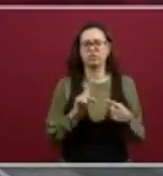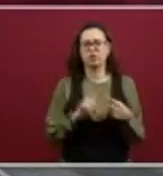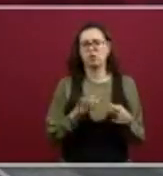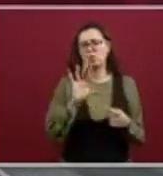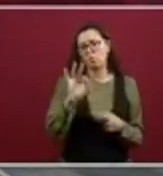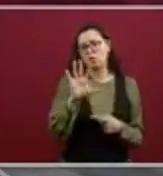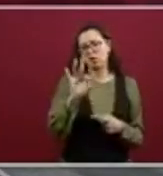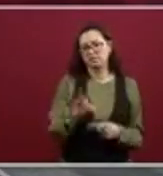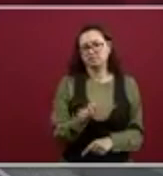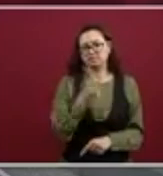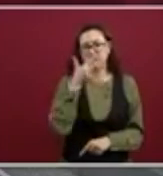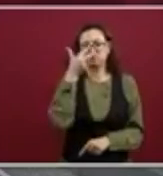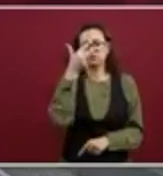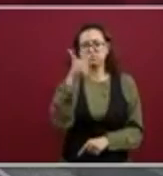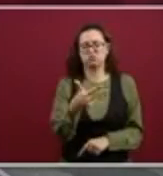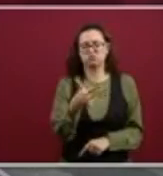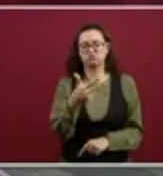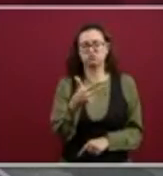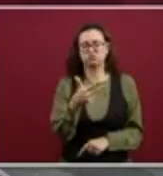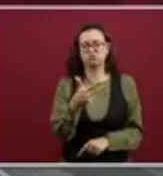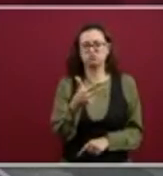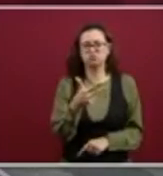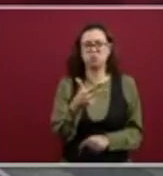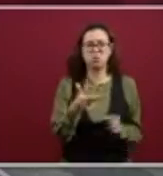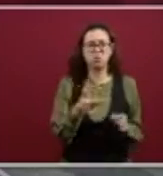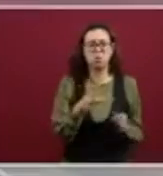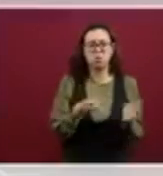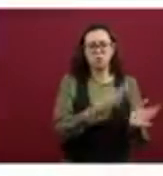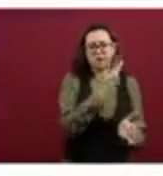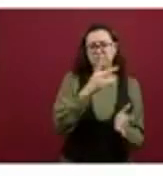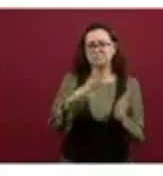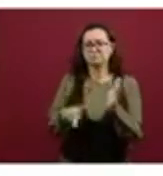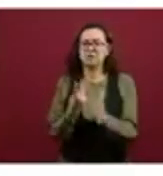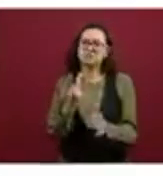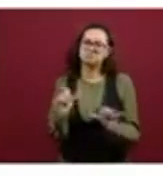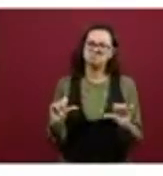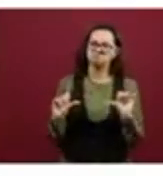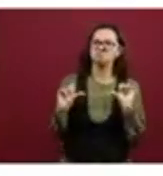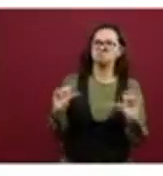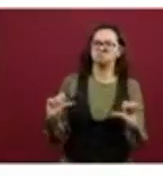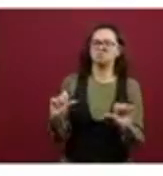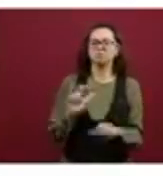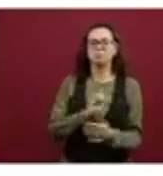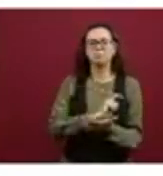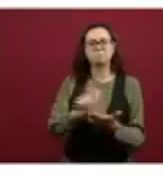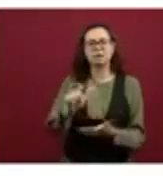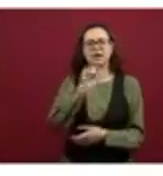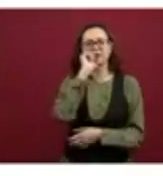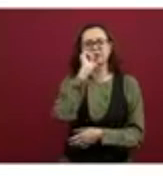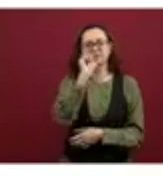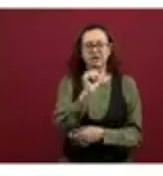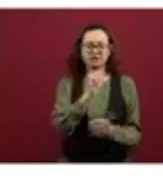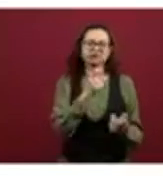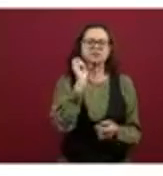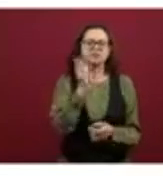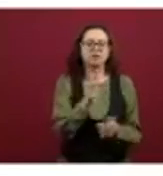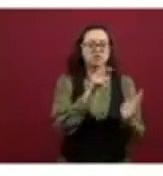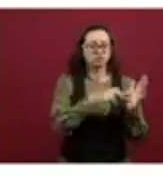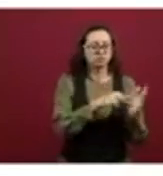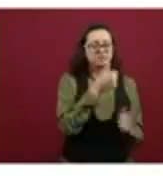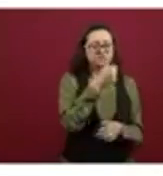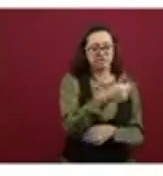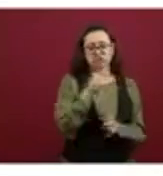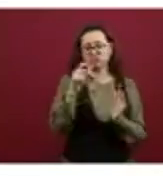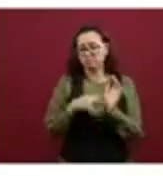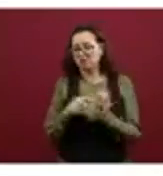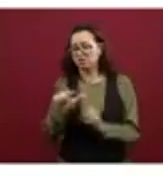contribuyentes que fueron beneficiados en ambos periodos. Esto es del decreto de la Ley de Ingresos del 2006 y la